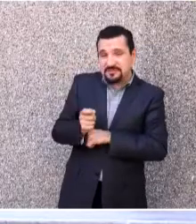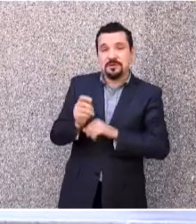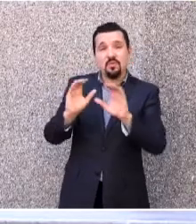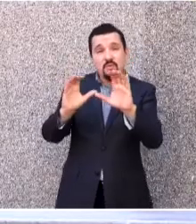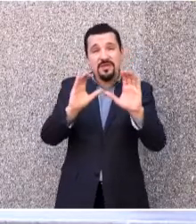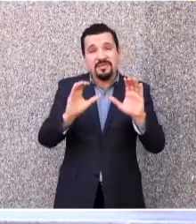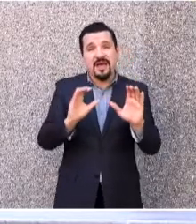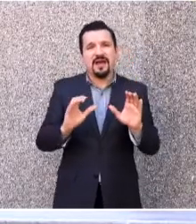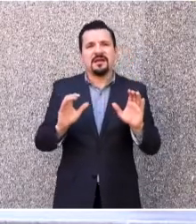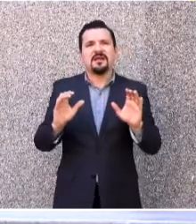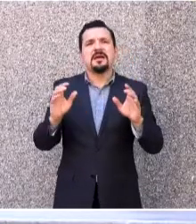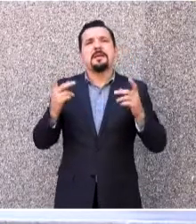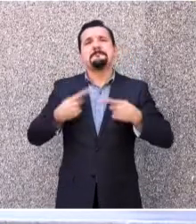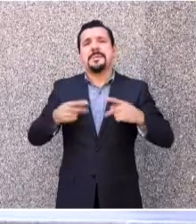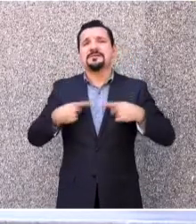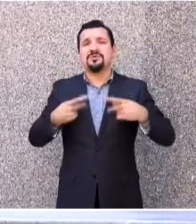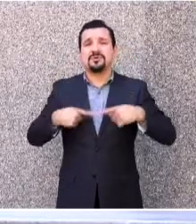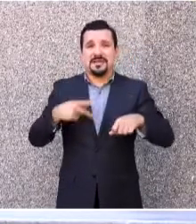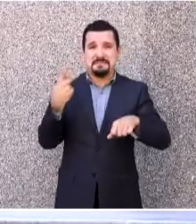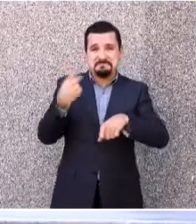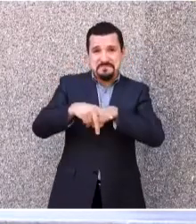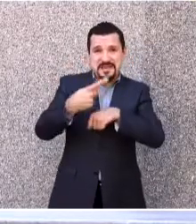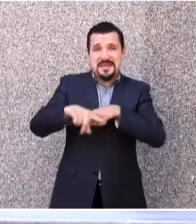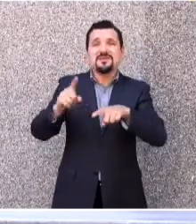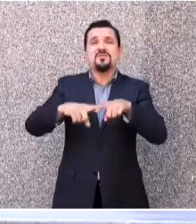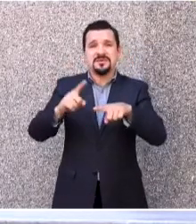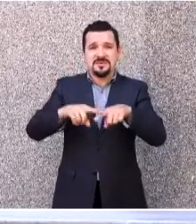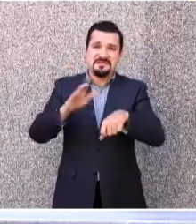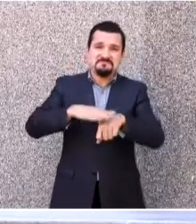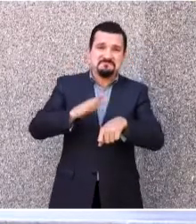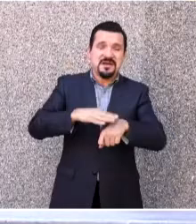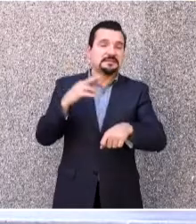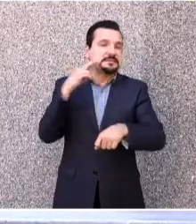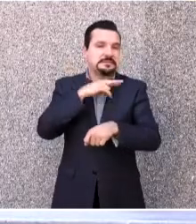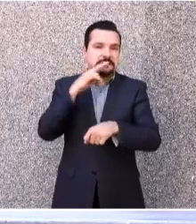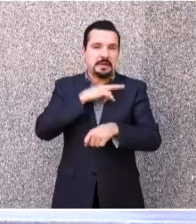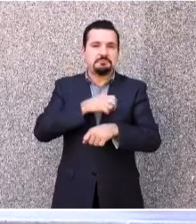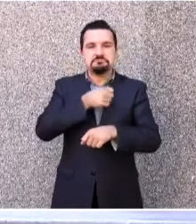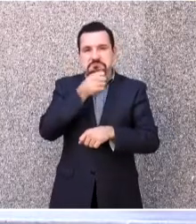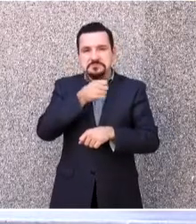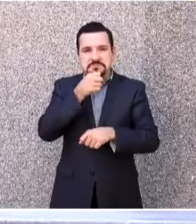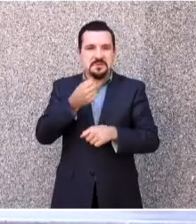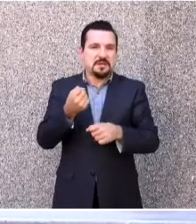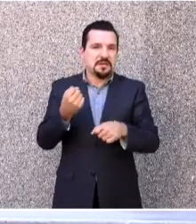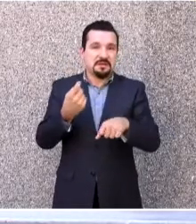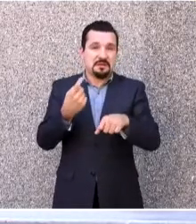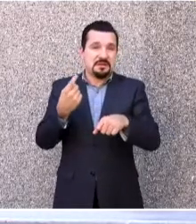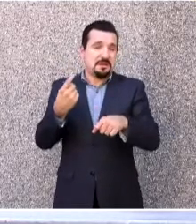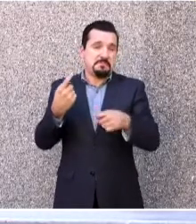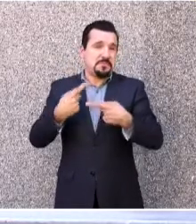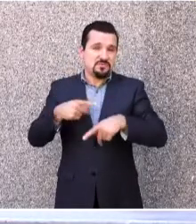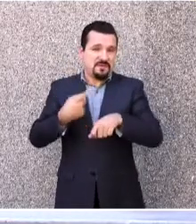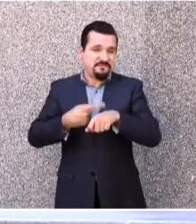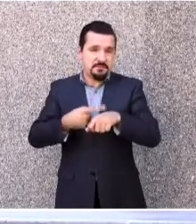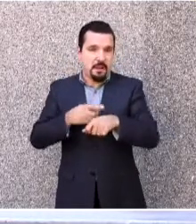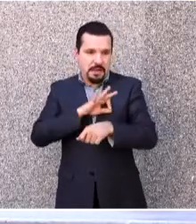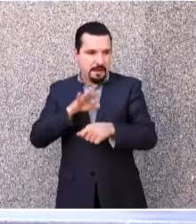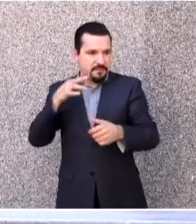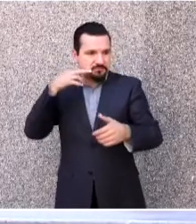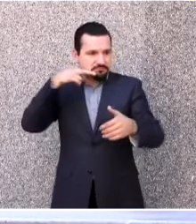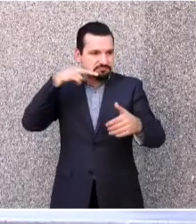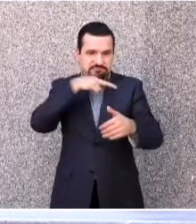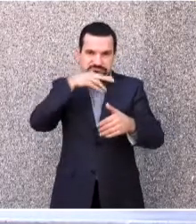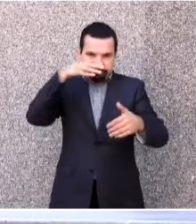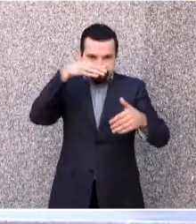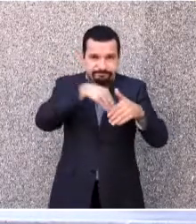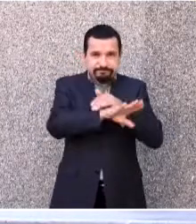vulnerable acuda a solicitar atención médica y de forma preventiva lo hemos dicho, si